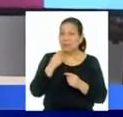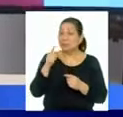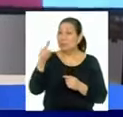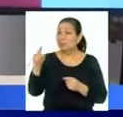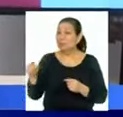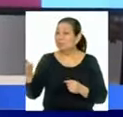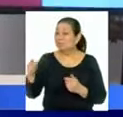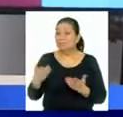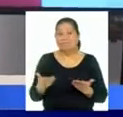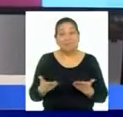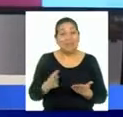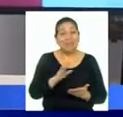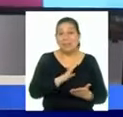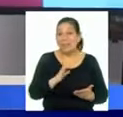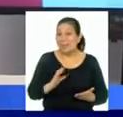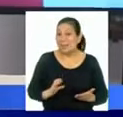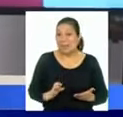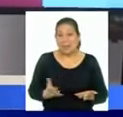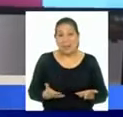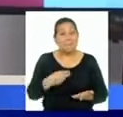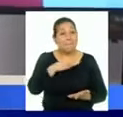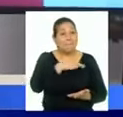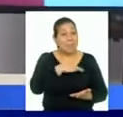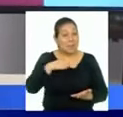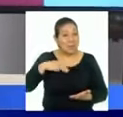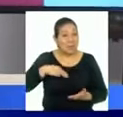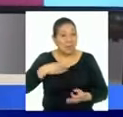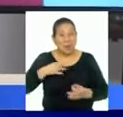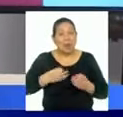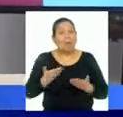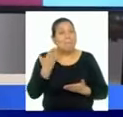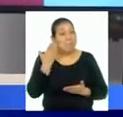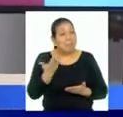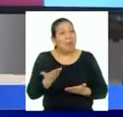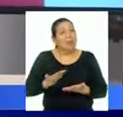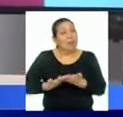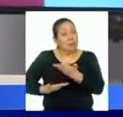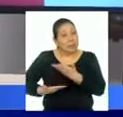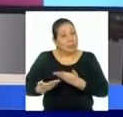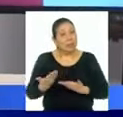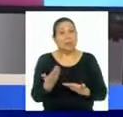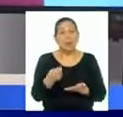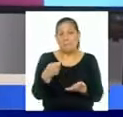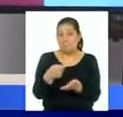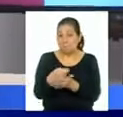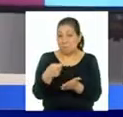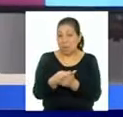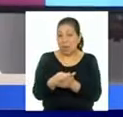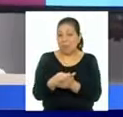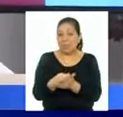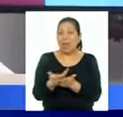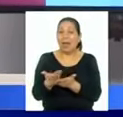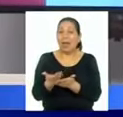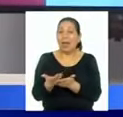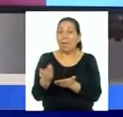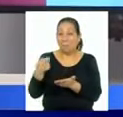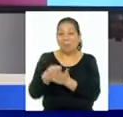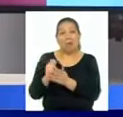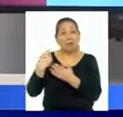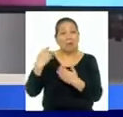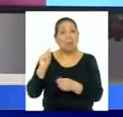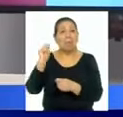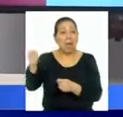nulas, el Estado, a través del Ministerio de Justicia, pedía la devolución de los dineros y de las cartas fianzas que se